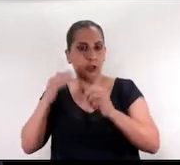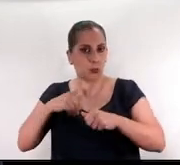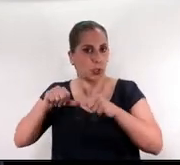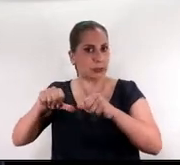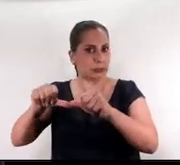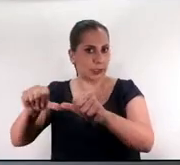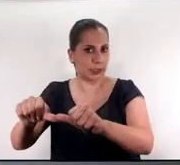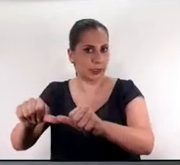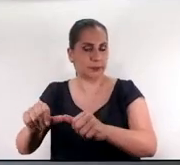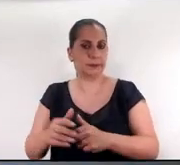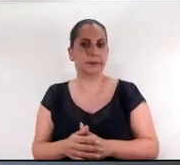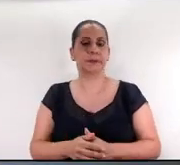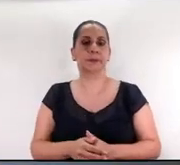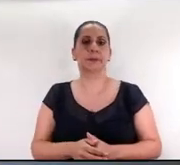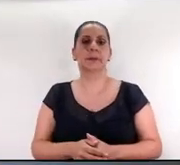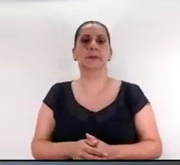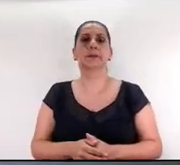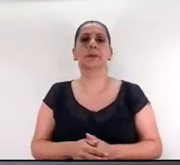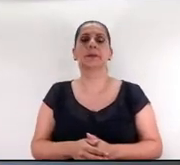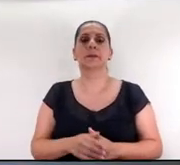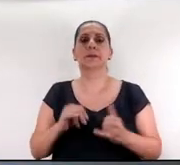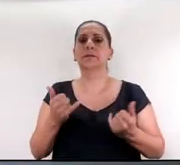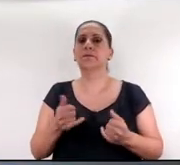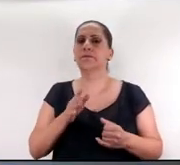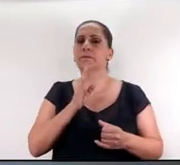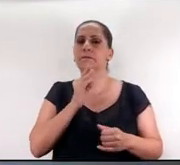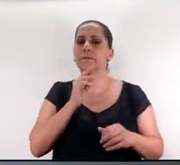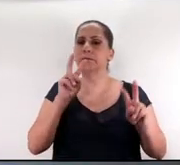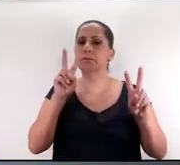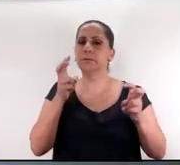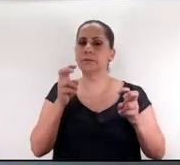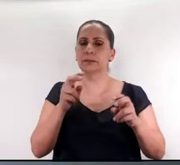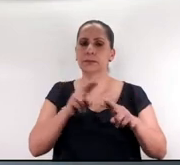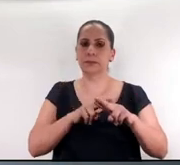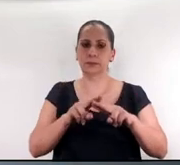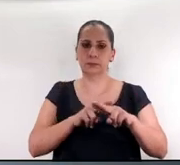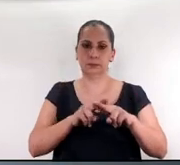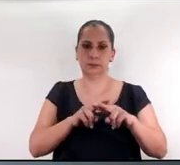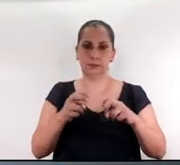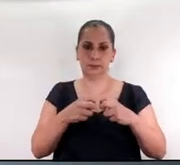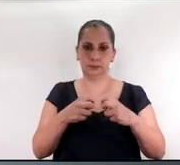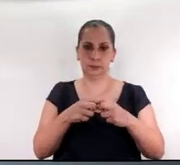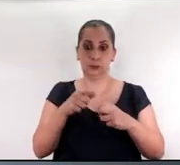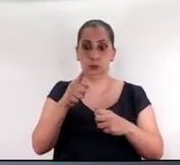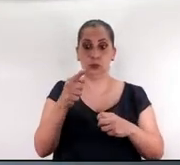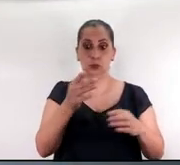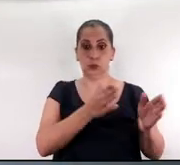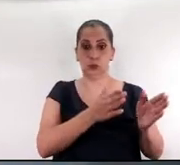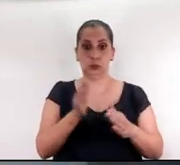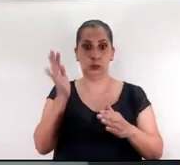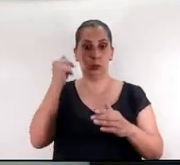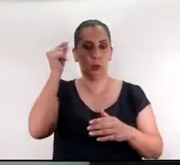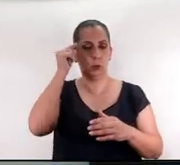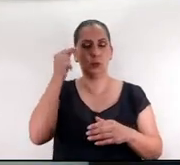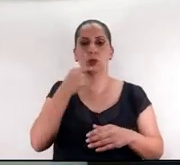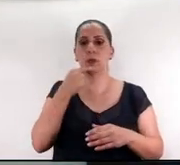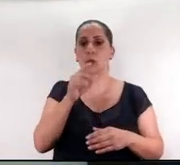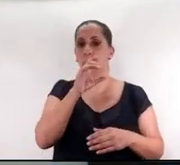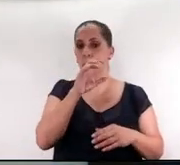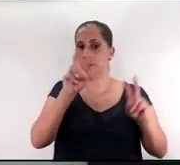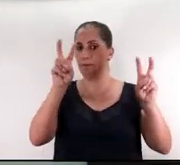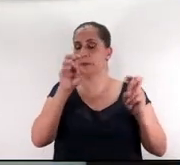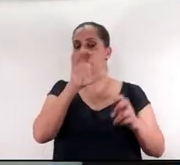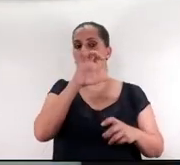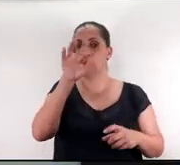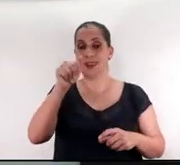Vamos ahora al tema del tren eléctrico. Usted señaló en su plan de gobierno, Costa Rica debe continuar invirtiendo